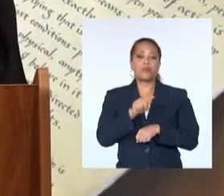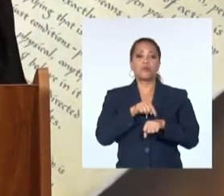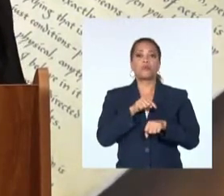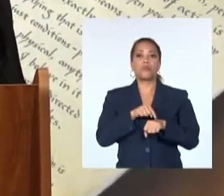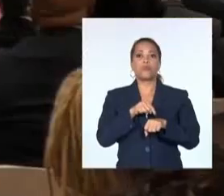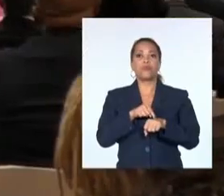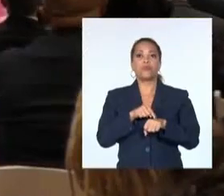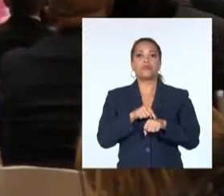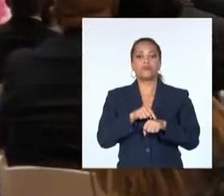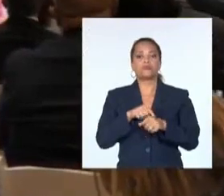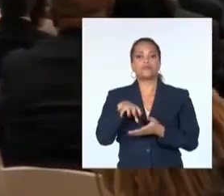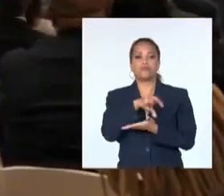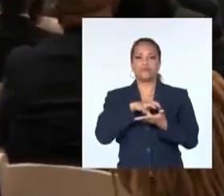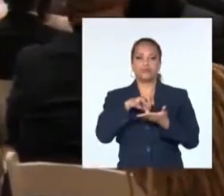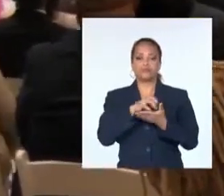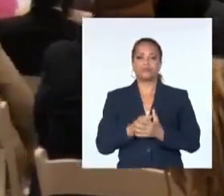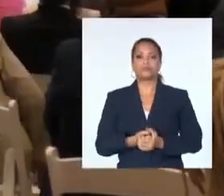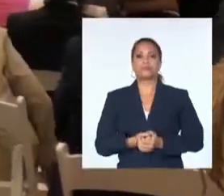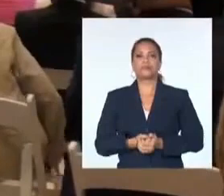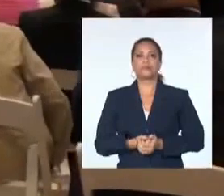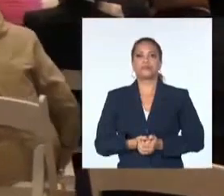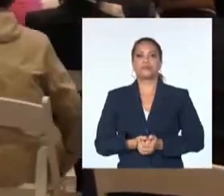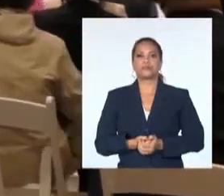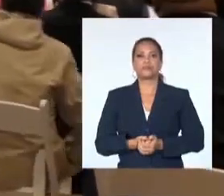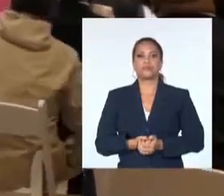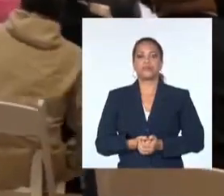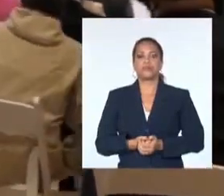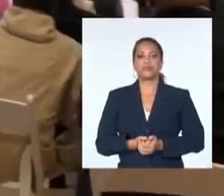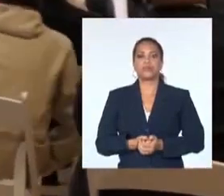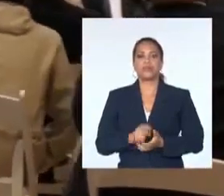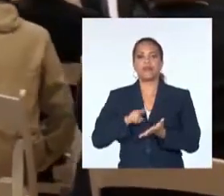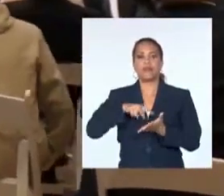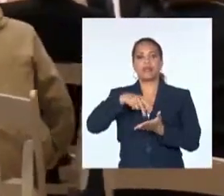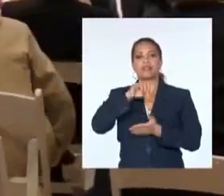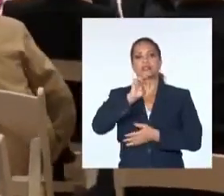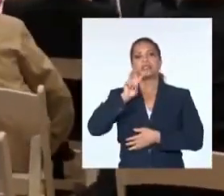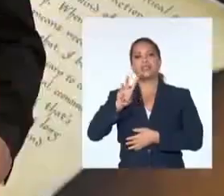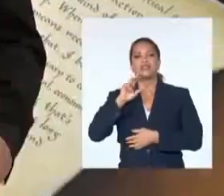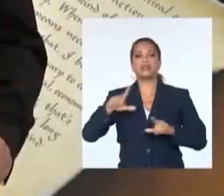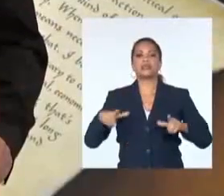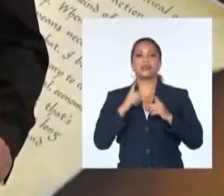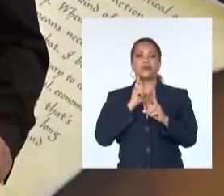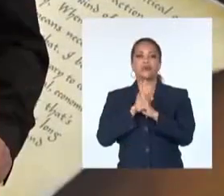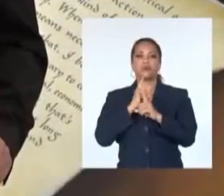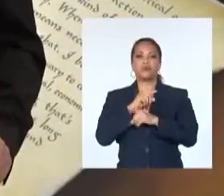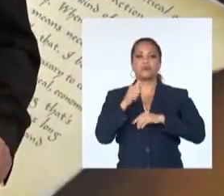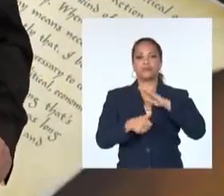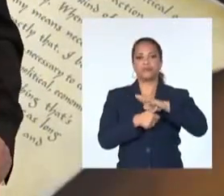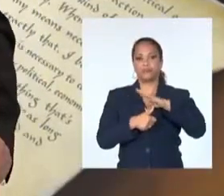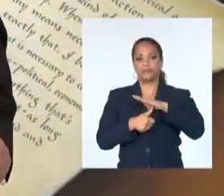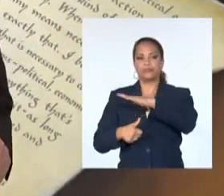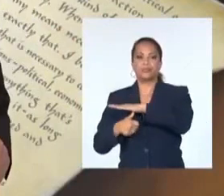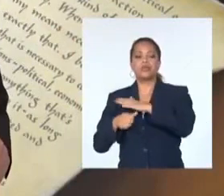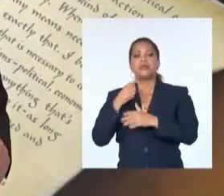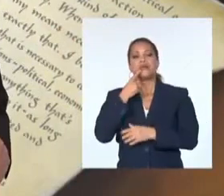en sus predios. Al intervenir en el acto de homenaje por los 63 años del encuentro de Fidel y Malcolm X, el presidente Díaz-Canel